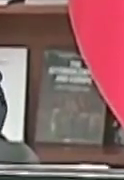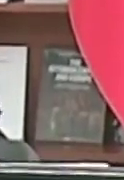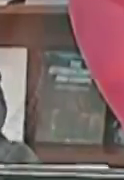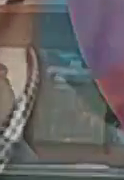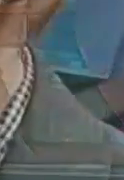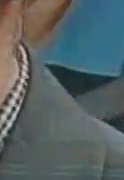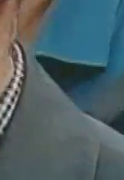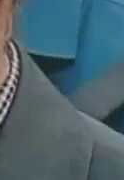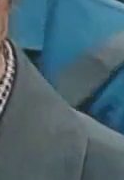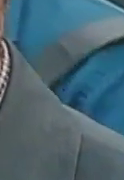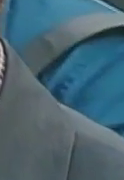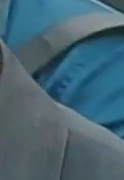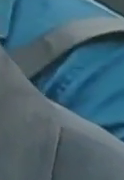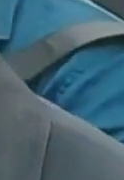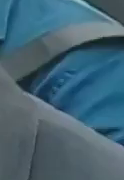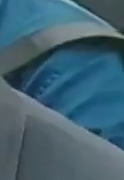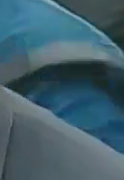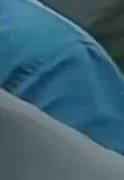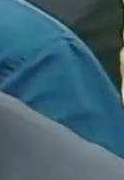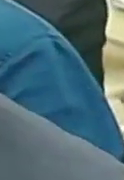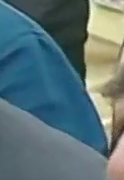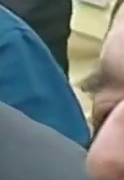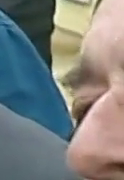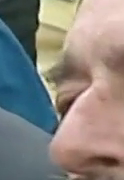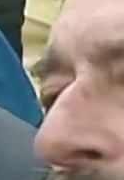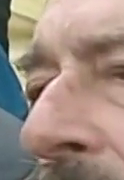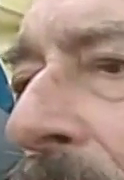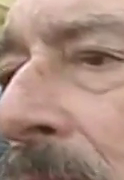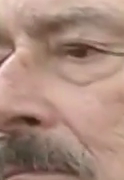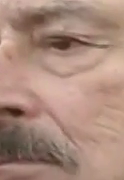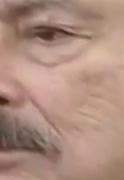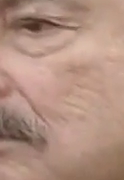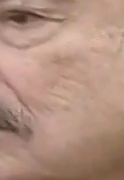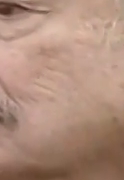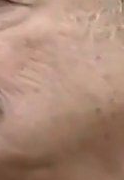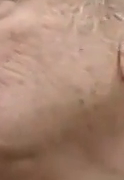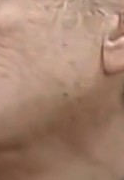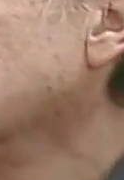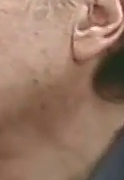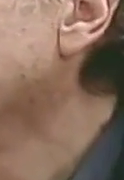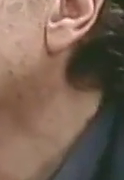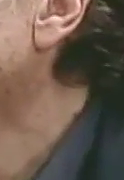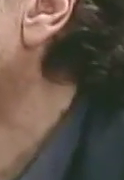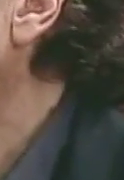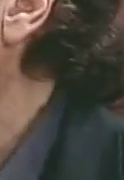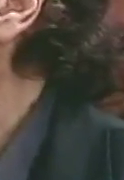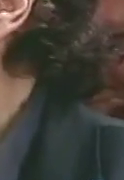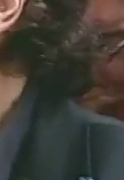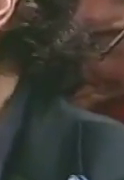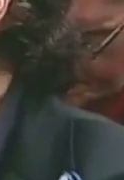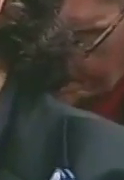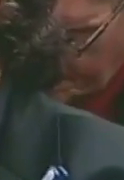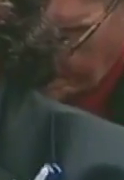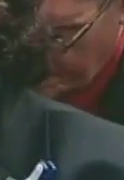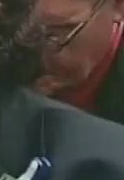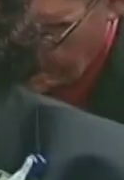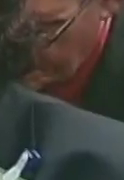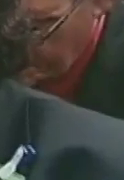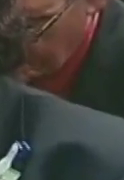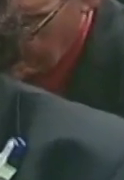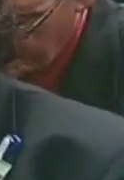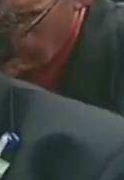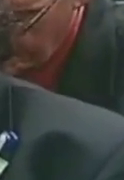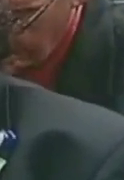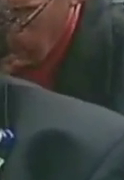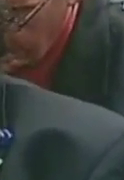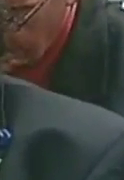de 560 actividades en estos 10 días. Tenemos un dispositivo especial de seguridad para que aquellas personas que tengan algún prejuicio con el centro